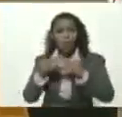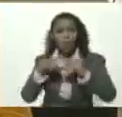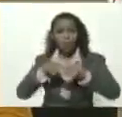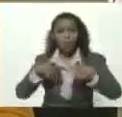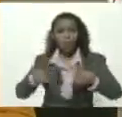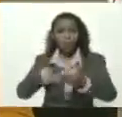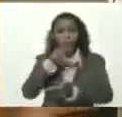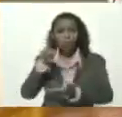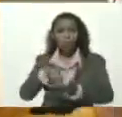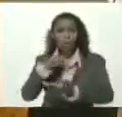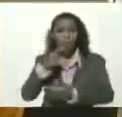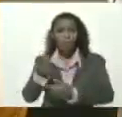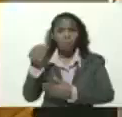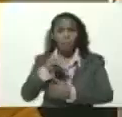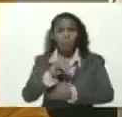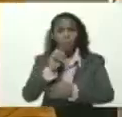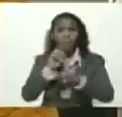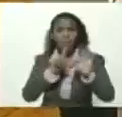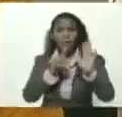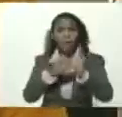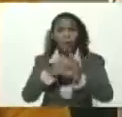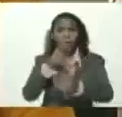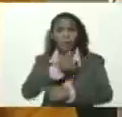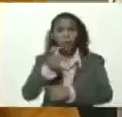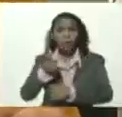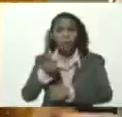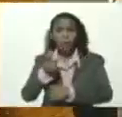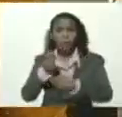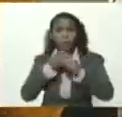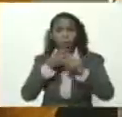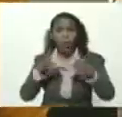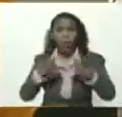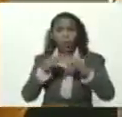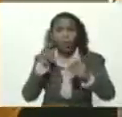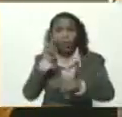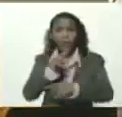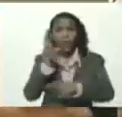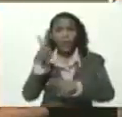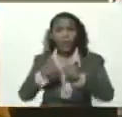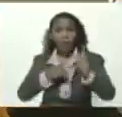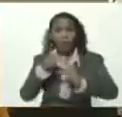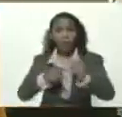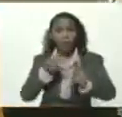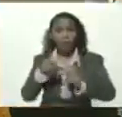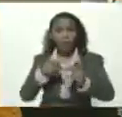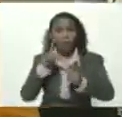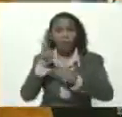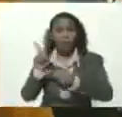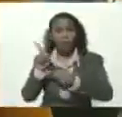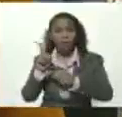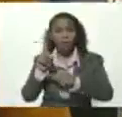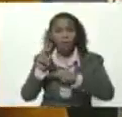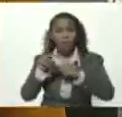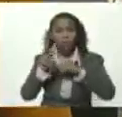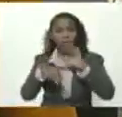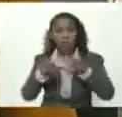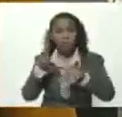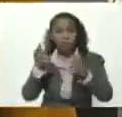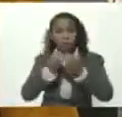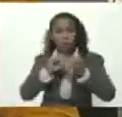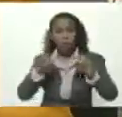territorio nacional. Dijo que más de 6.000 personas estarán desplegados en todo lo que tiene que ver con los procesos de veedurías, entre ellos 12